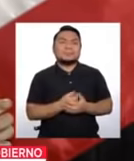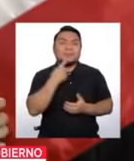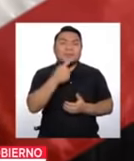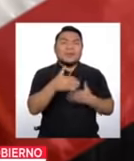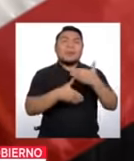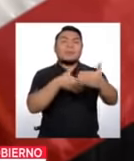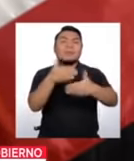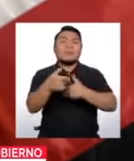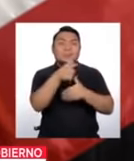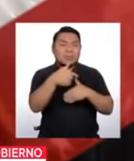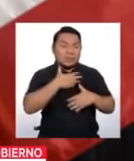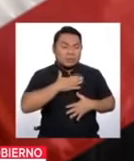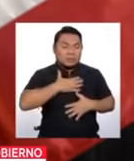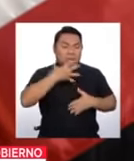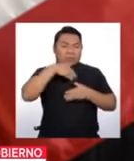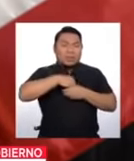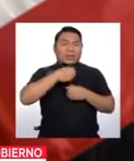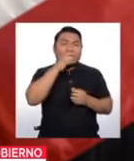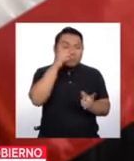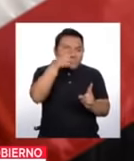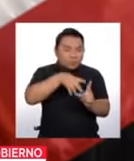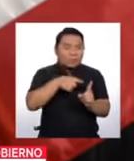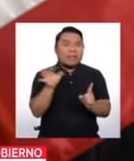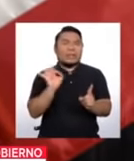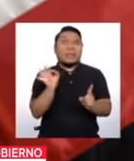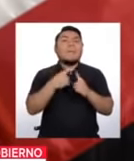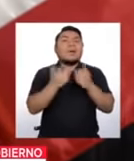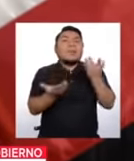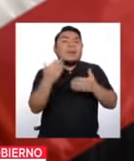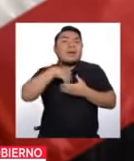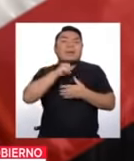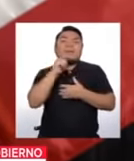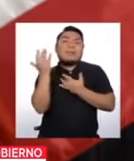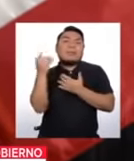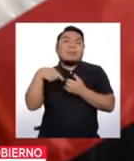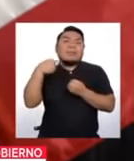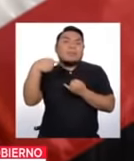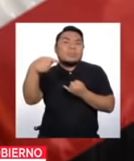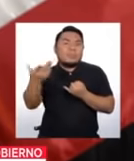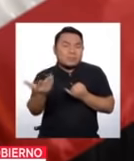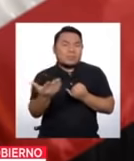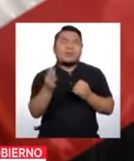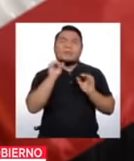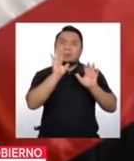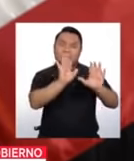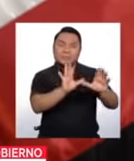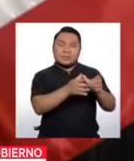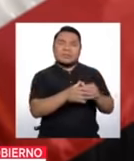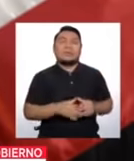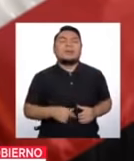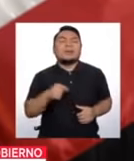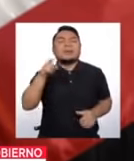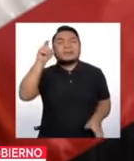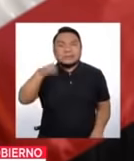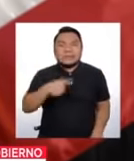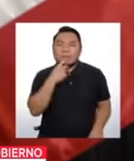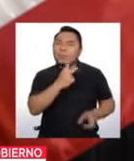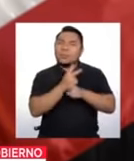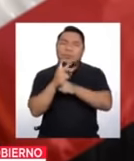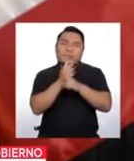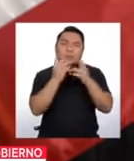el proceso de incubación del virus y podrían generar contagios. Entonces, ese detalle es el que tenemos que